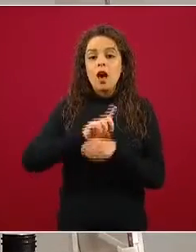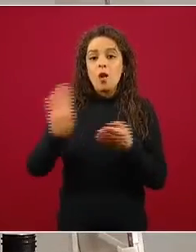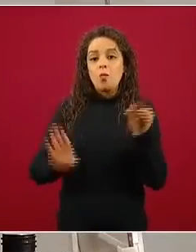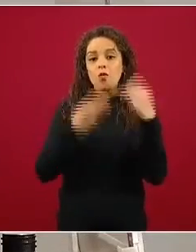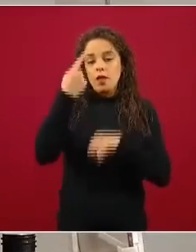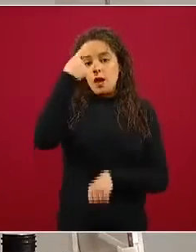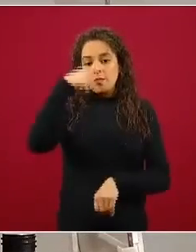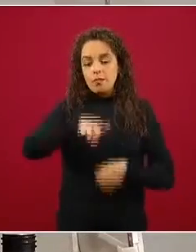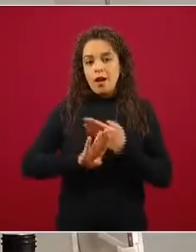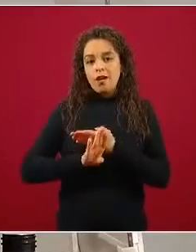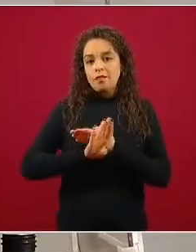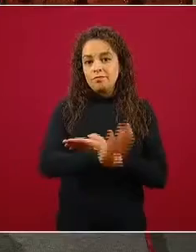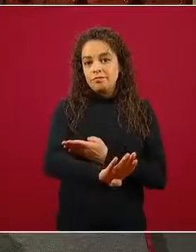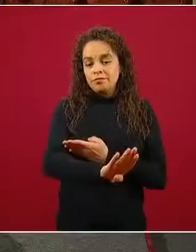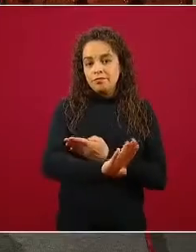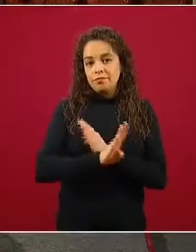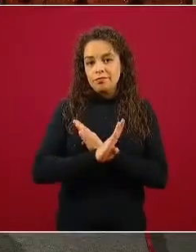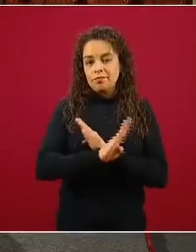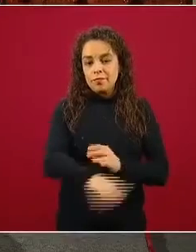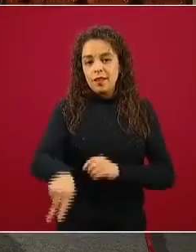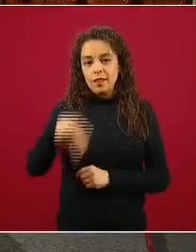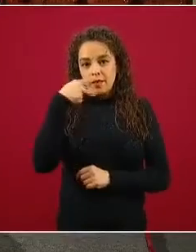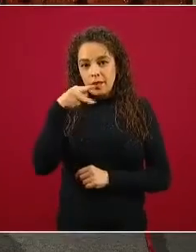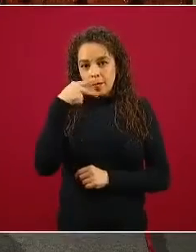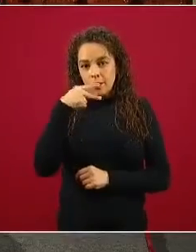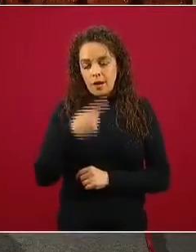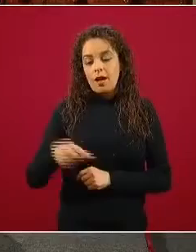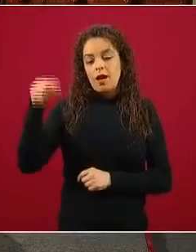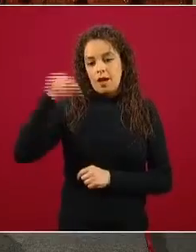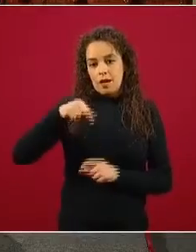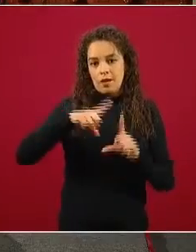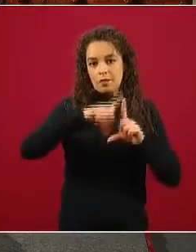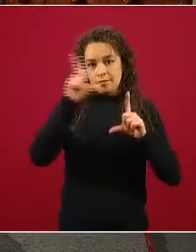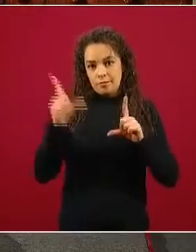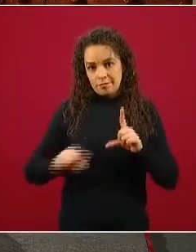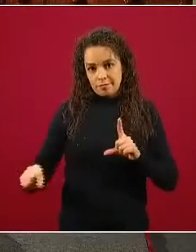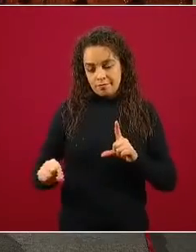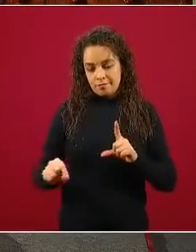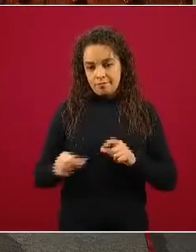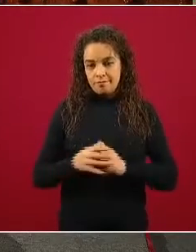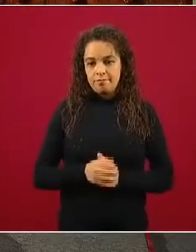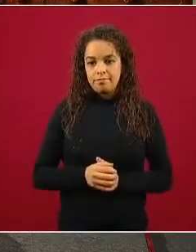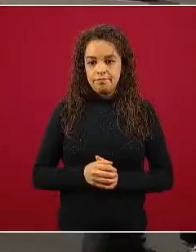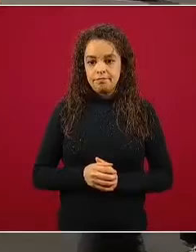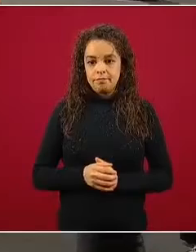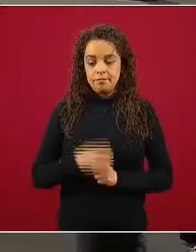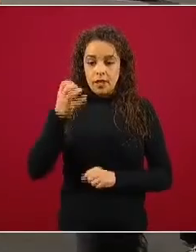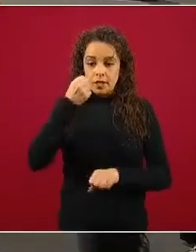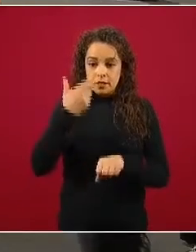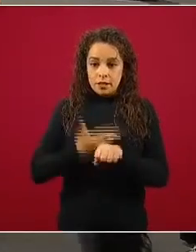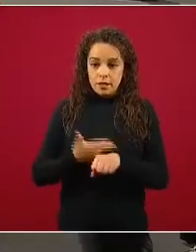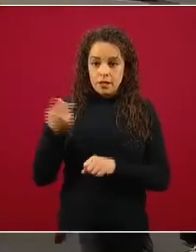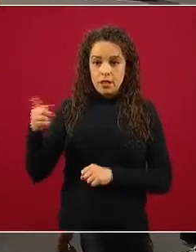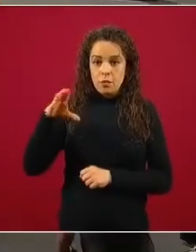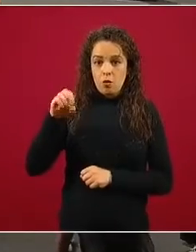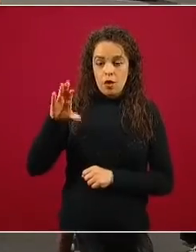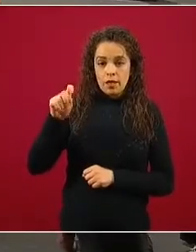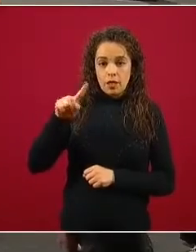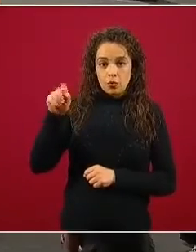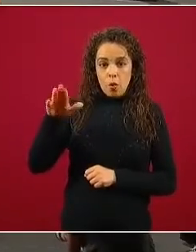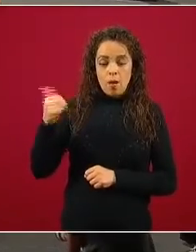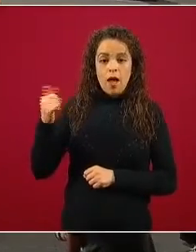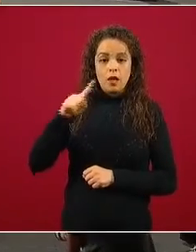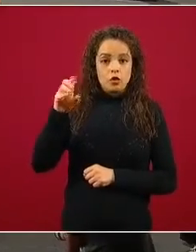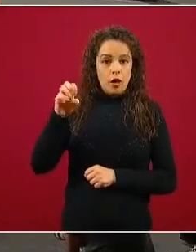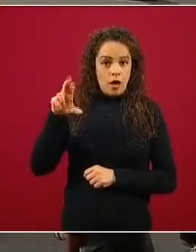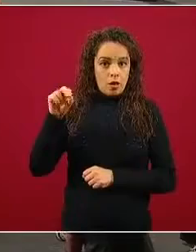reconocimiento especial que se le hace al país. Entonces, si el secretario Moctezuma y el maestro Zoe Robledo no tienen inconveniente, les